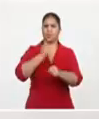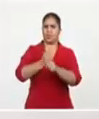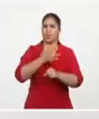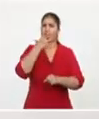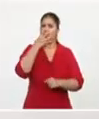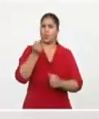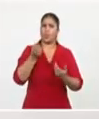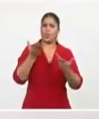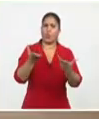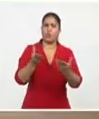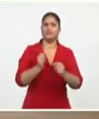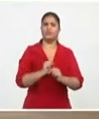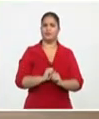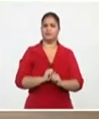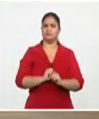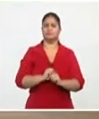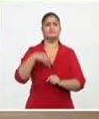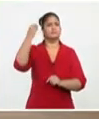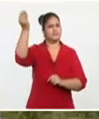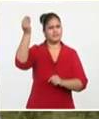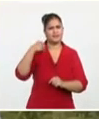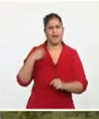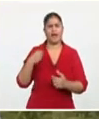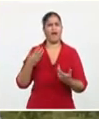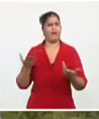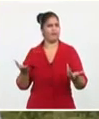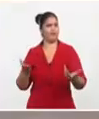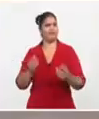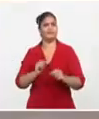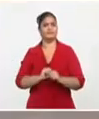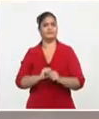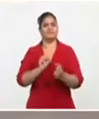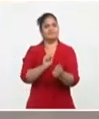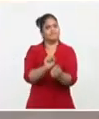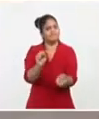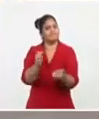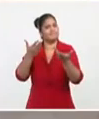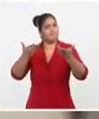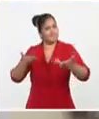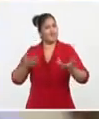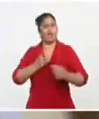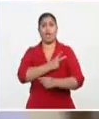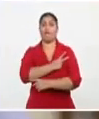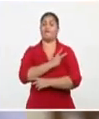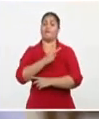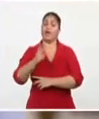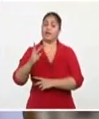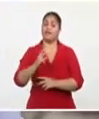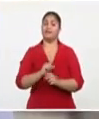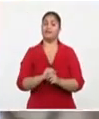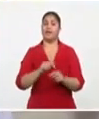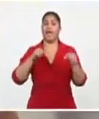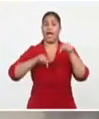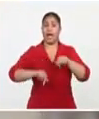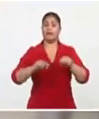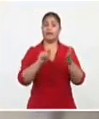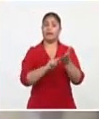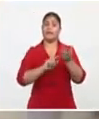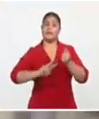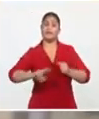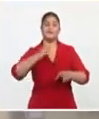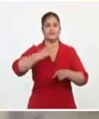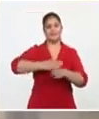y el sello distintivo de ser la cuna de la independencia y la revolución. Estamos en Santiago de Cuba.